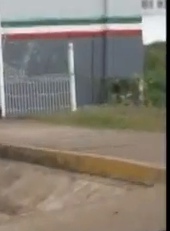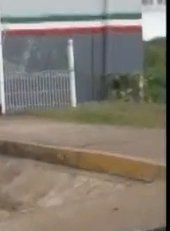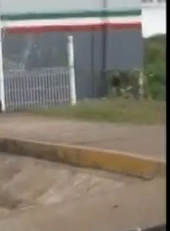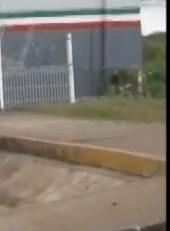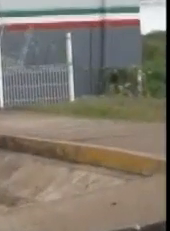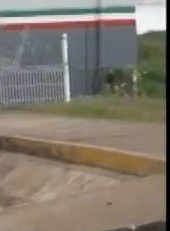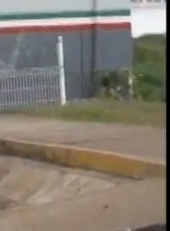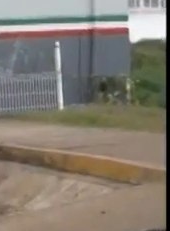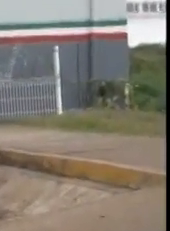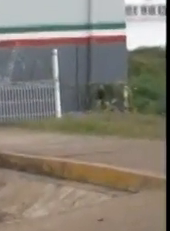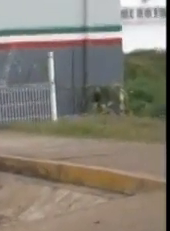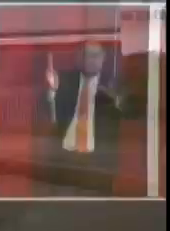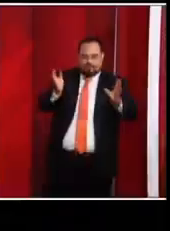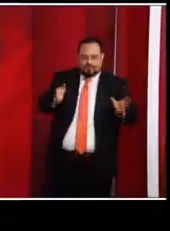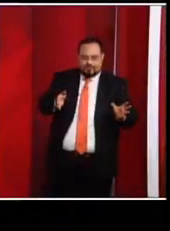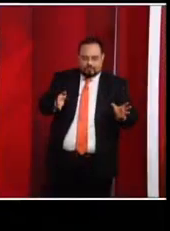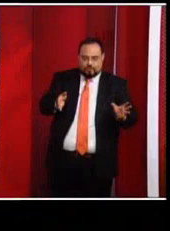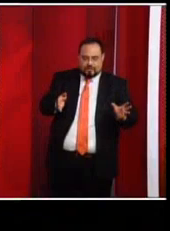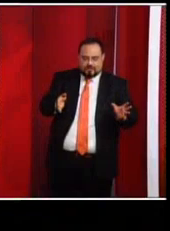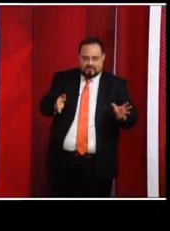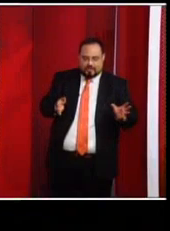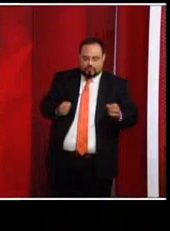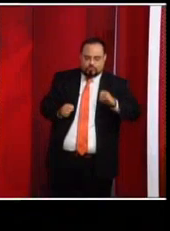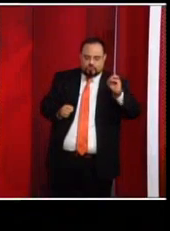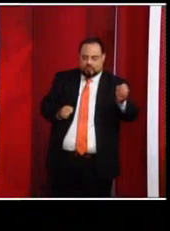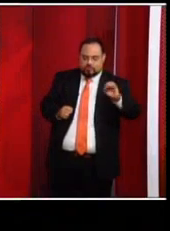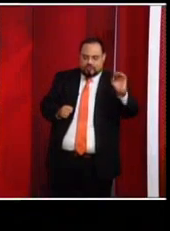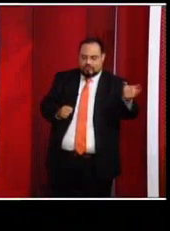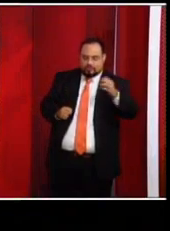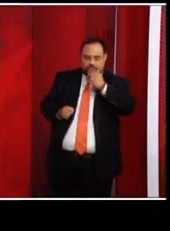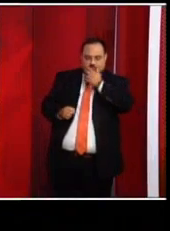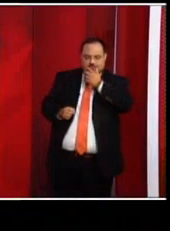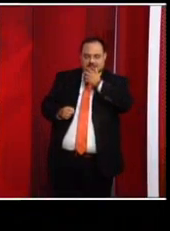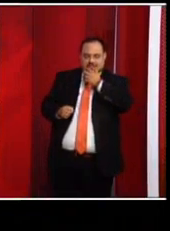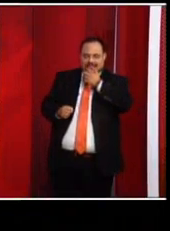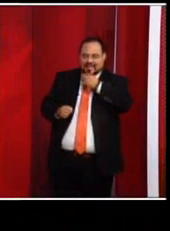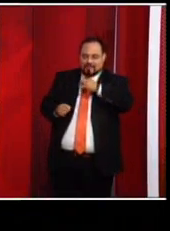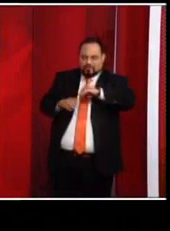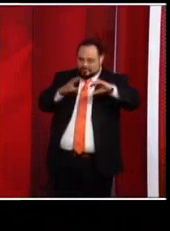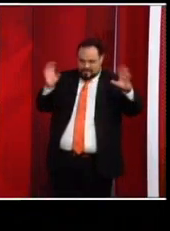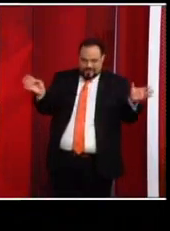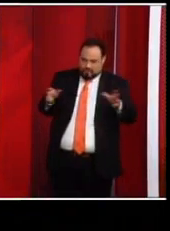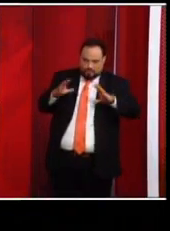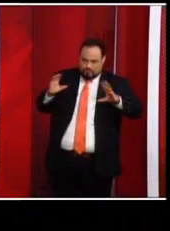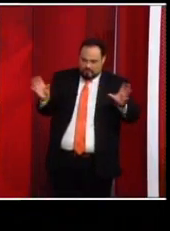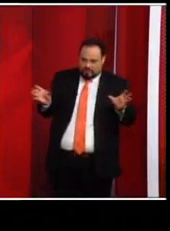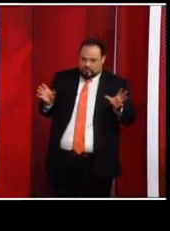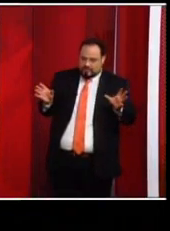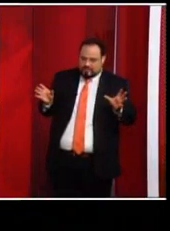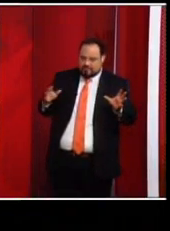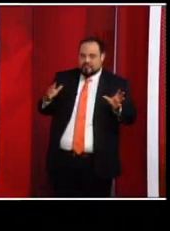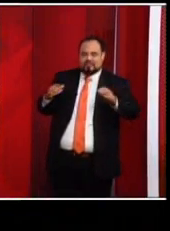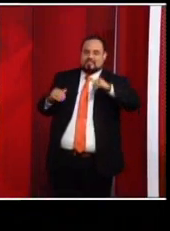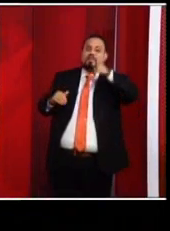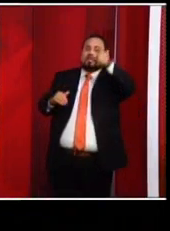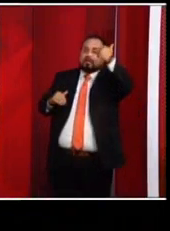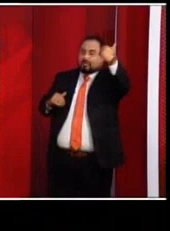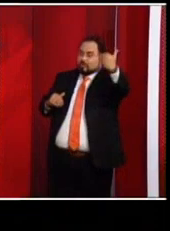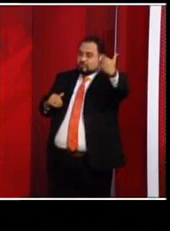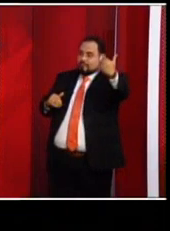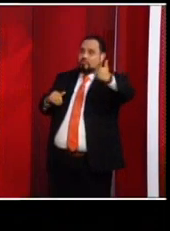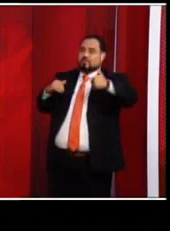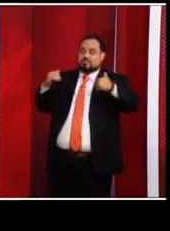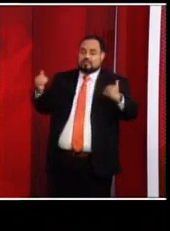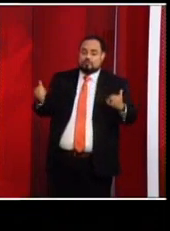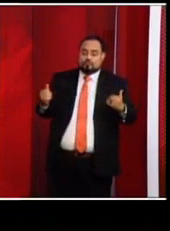te puedas imaginar a pie atravesando el desierto cruzando territorios y una cosa tremenda así en